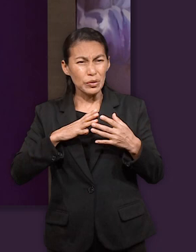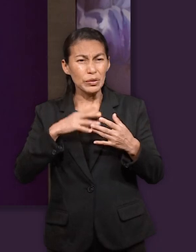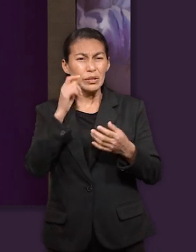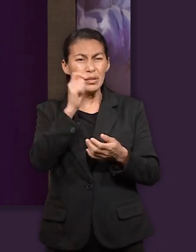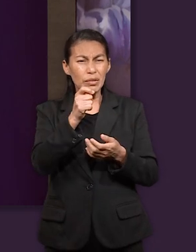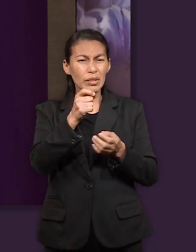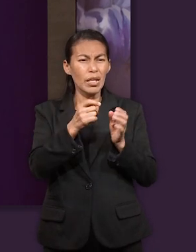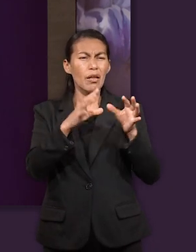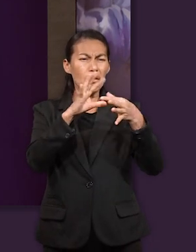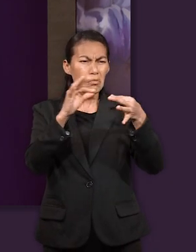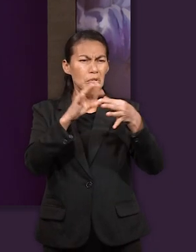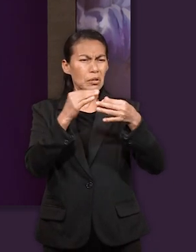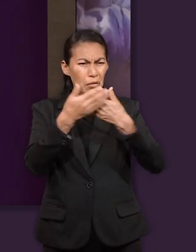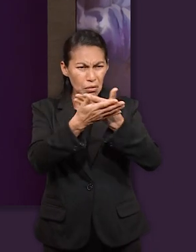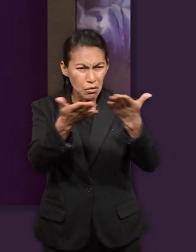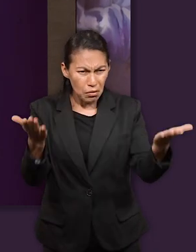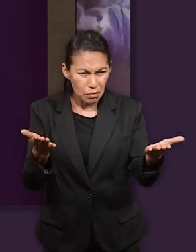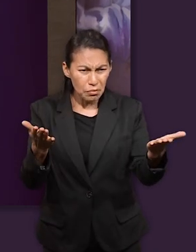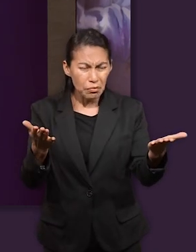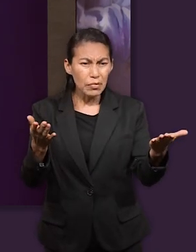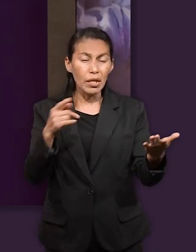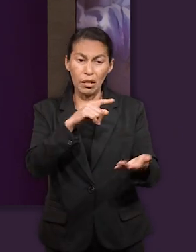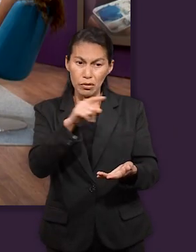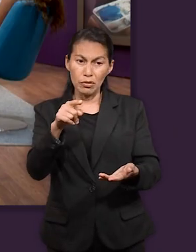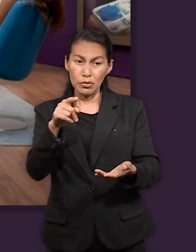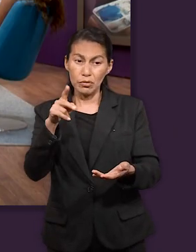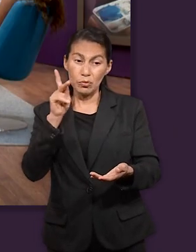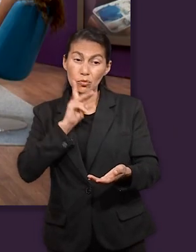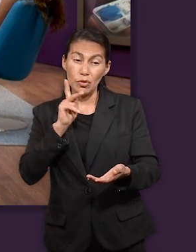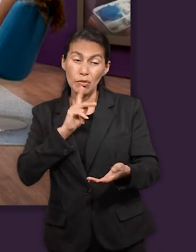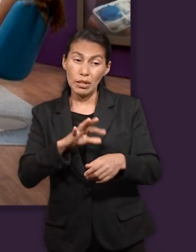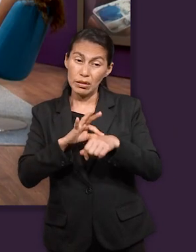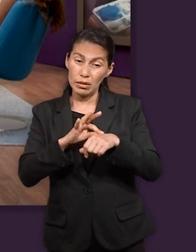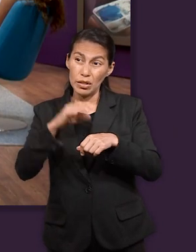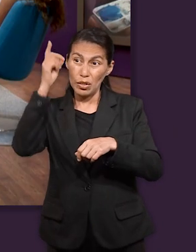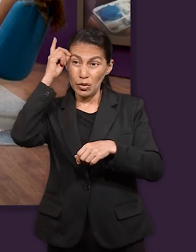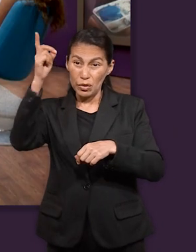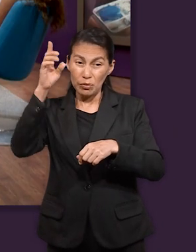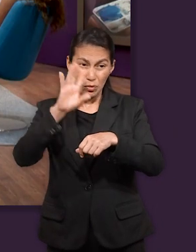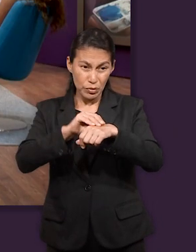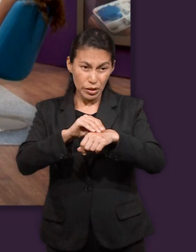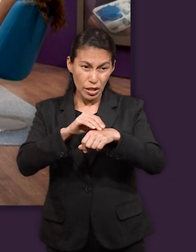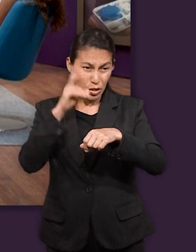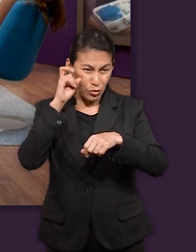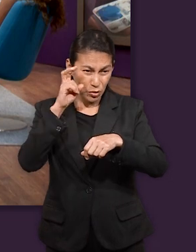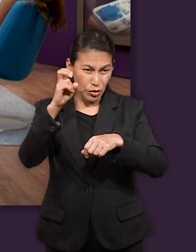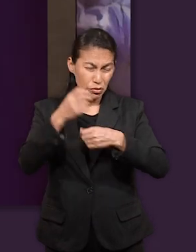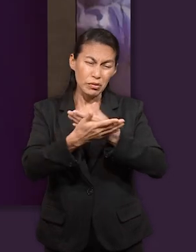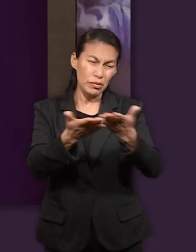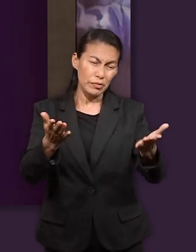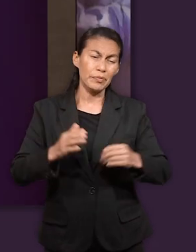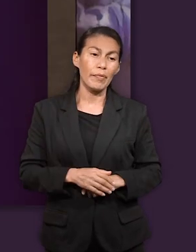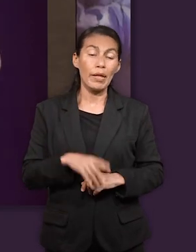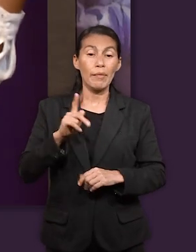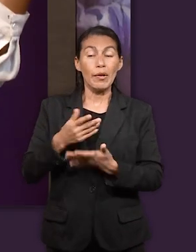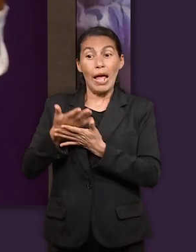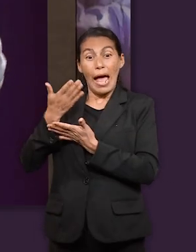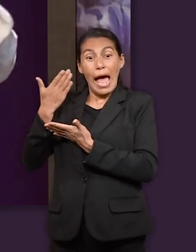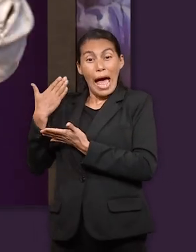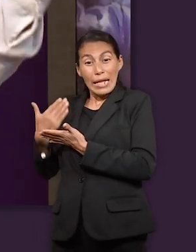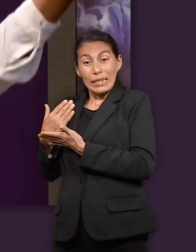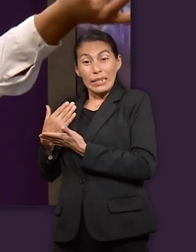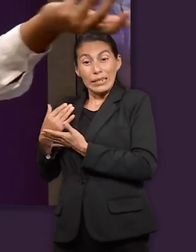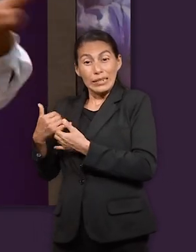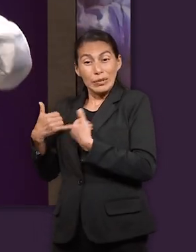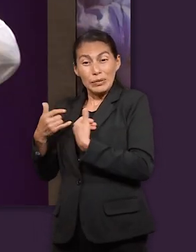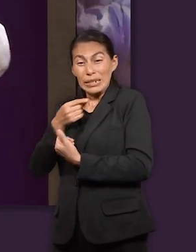pues obviamente él ya tenía pruebas de que Dios le permitía tener sus sueños por alguna razón pero los sueños que había